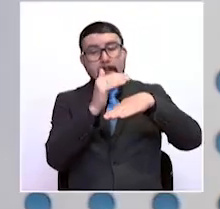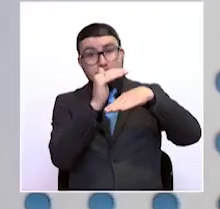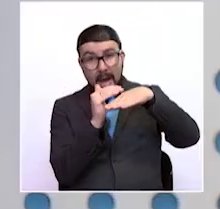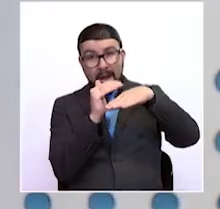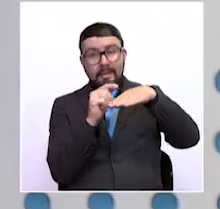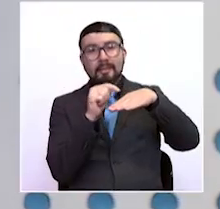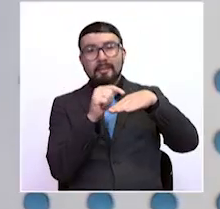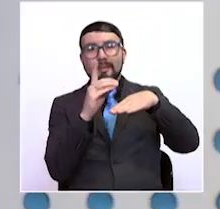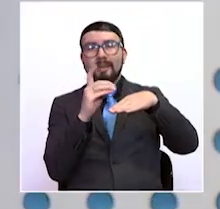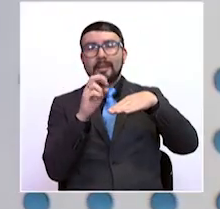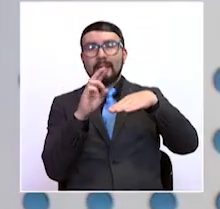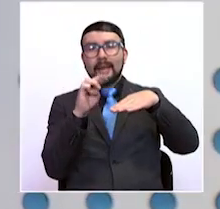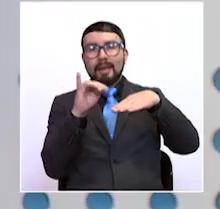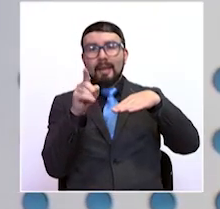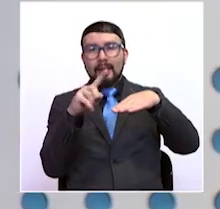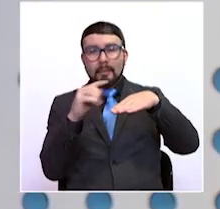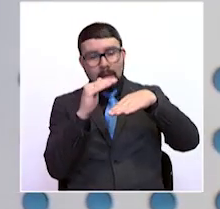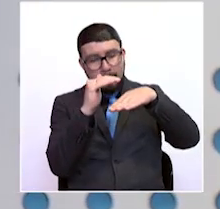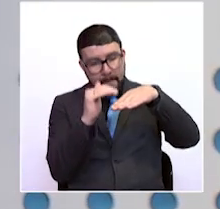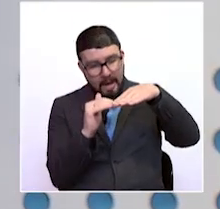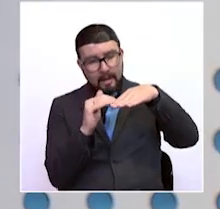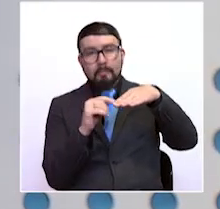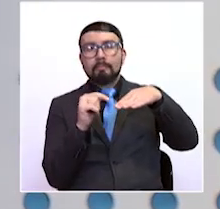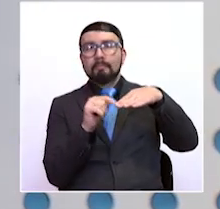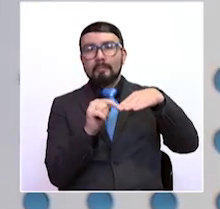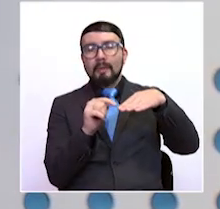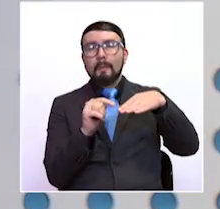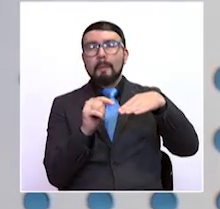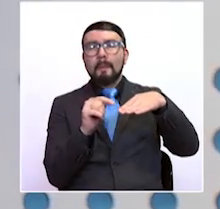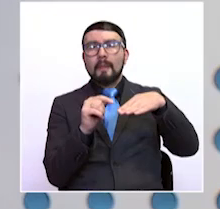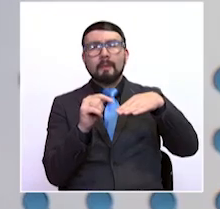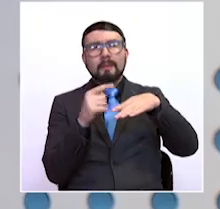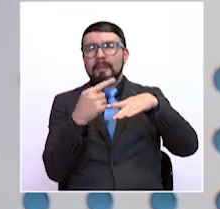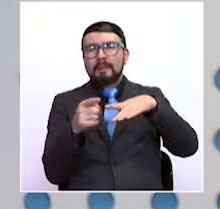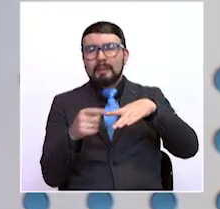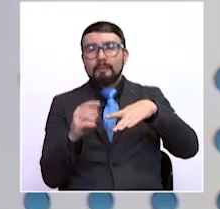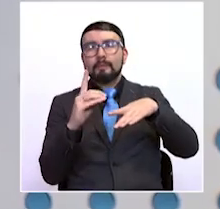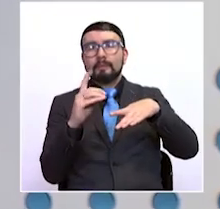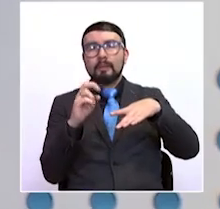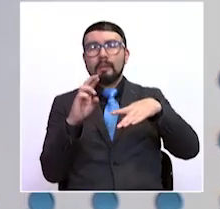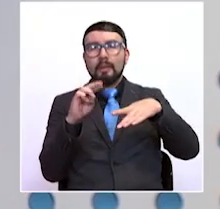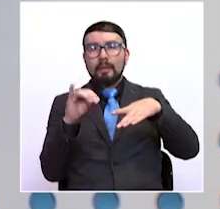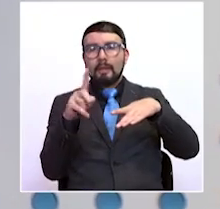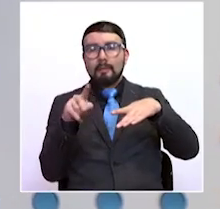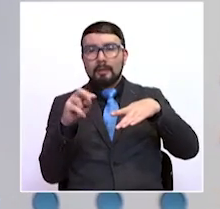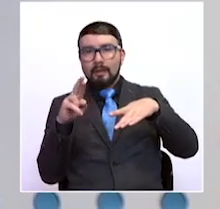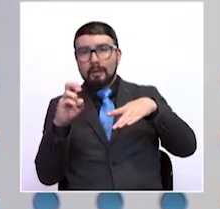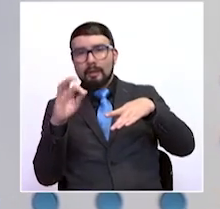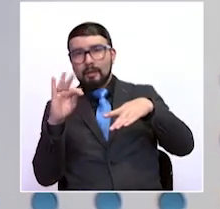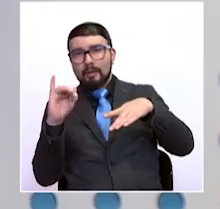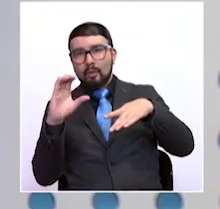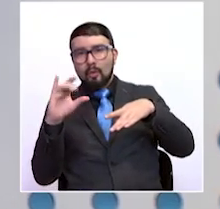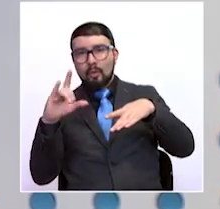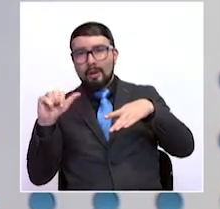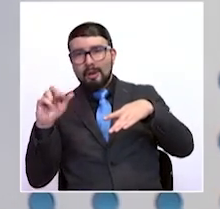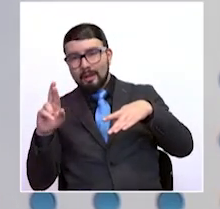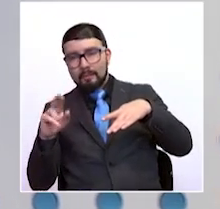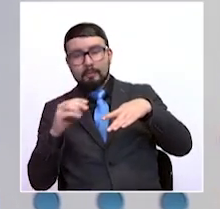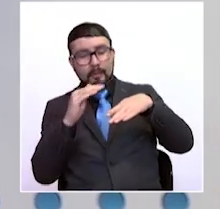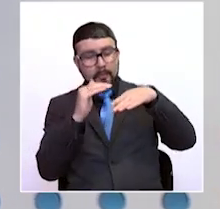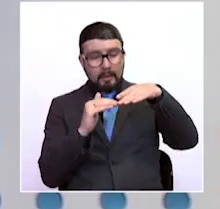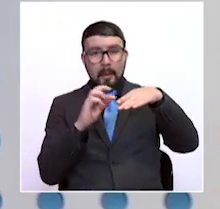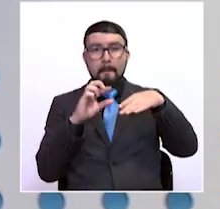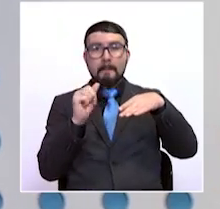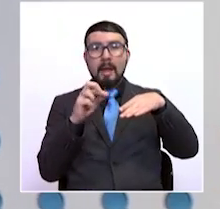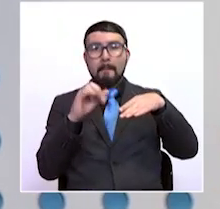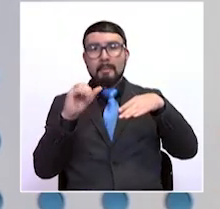dermis y luego viene lo que es los componentes de la dermis, que es dermis reticular y dermis papilar y